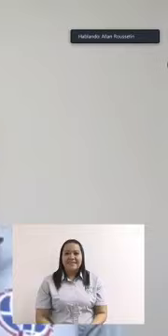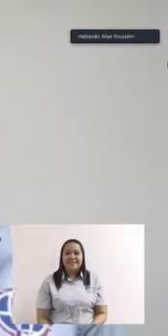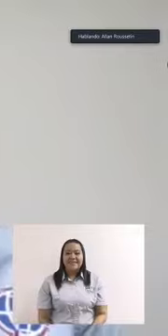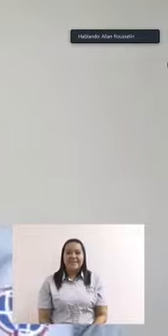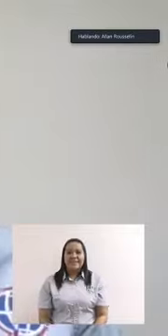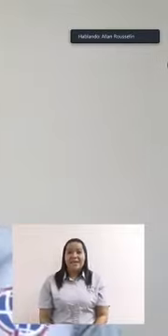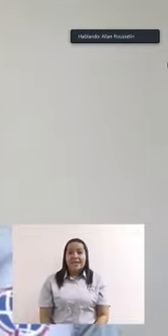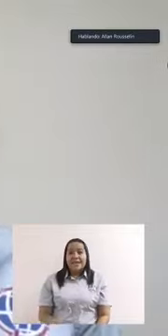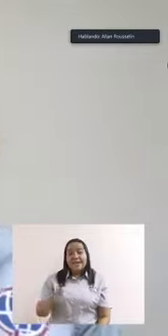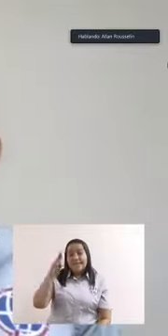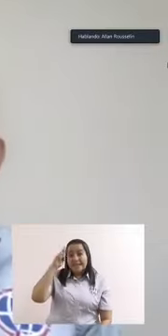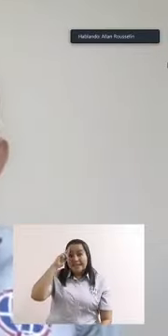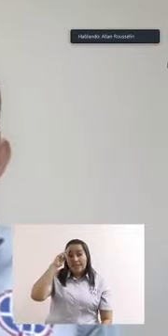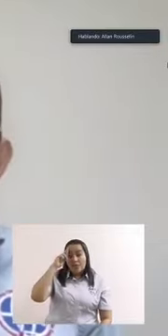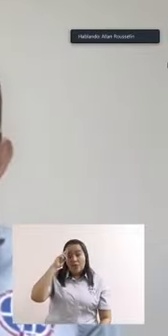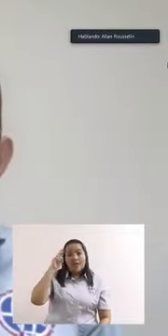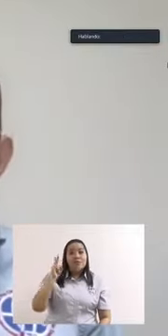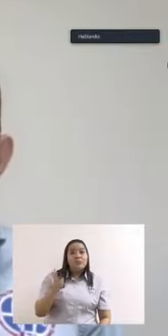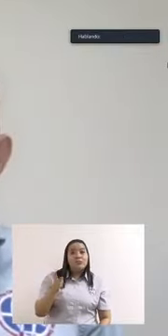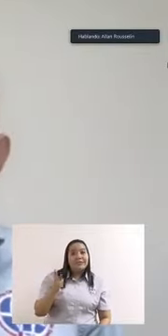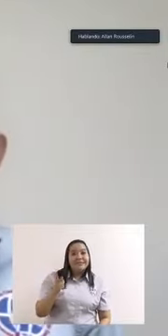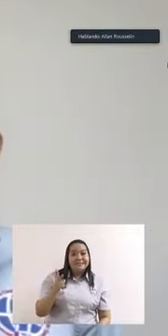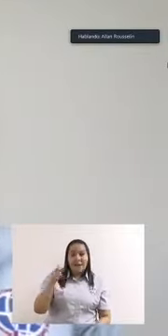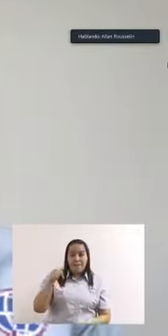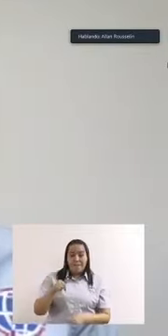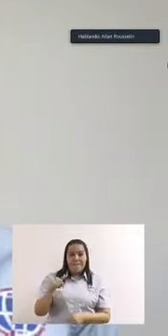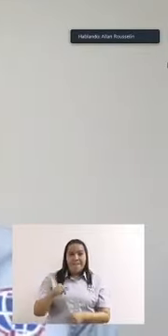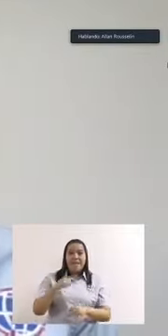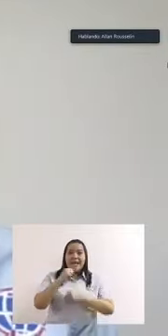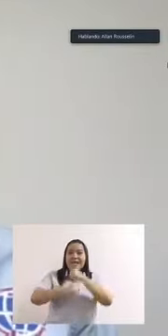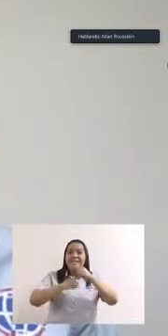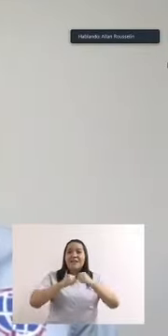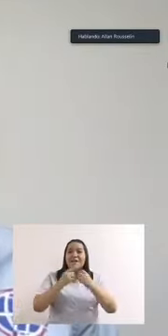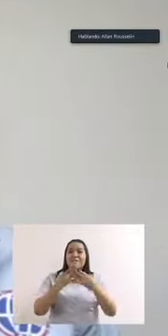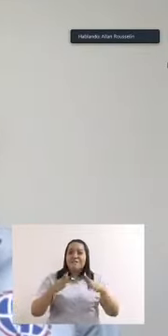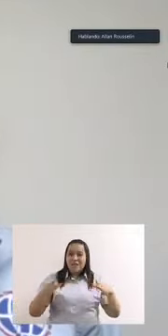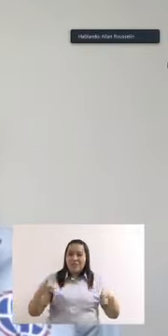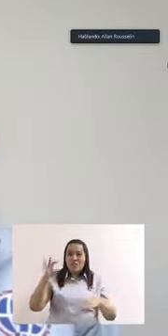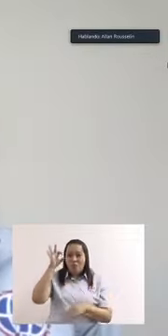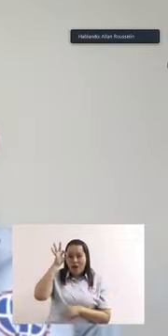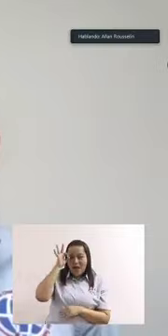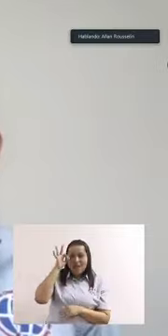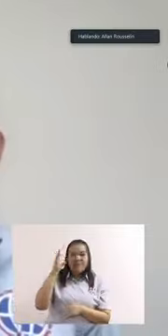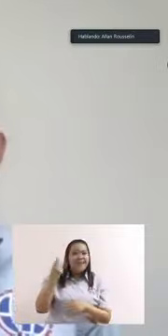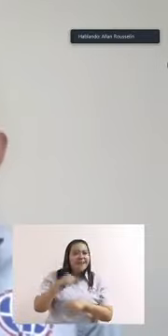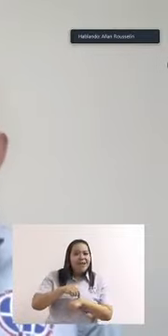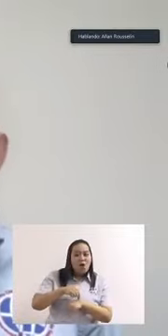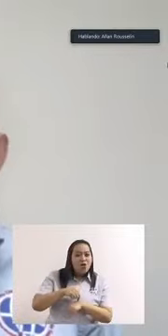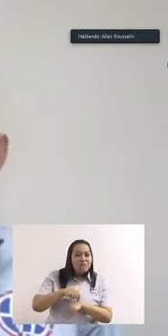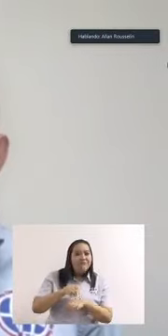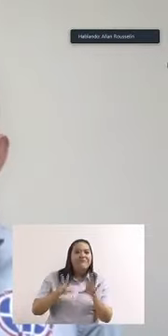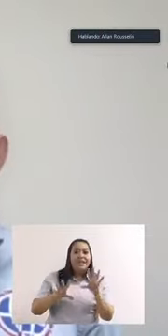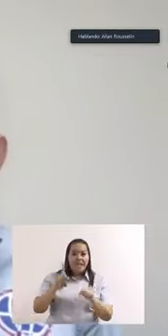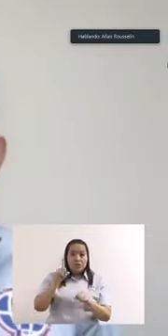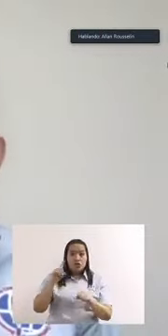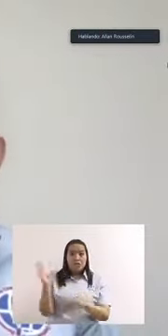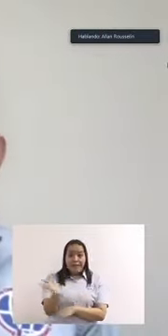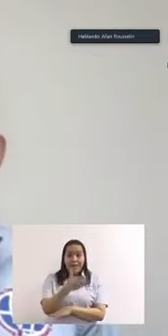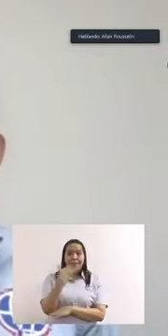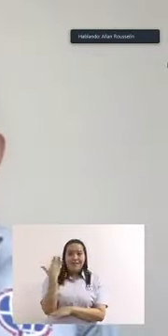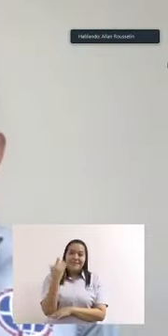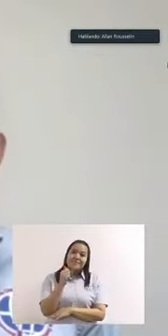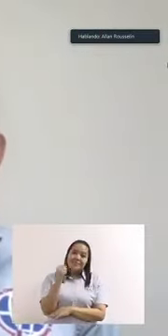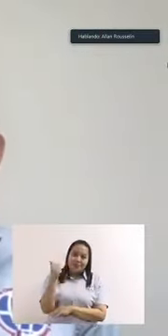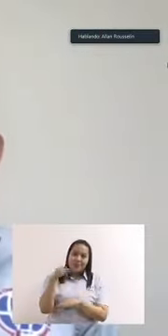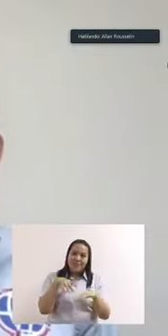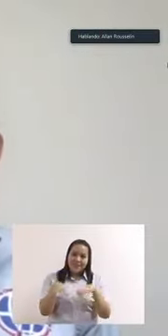Les recordamos, sintonicen este Facebook Live mañana a las 11 de la mañana para una próxima actividad.